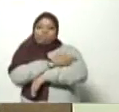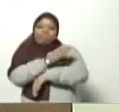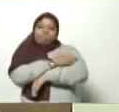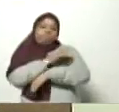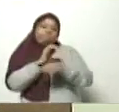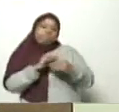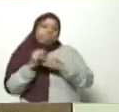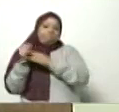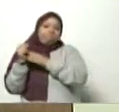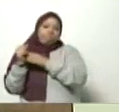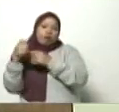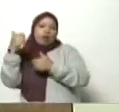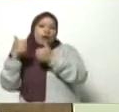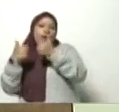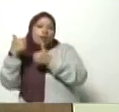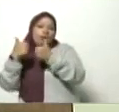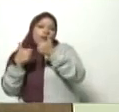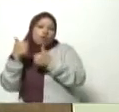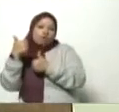es candidato.